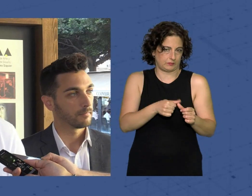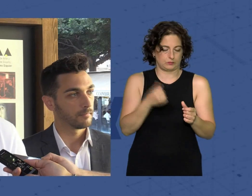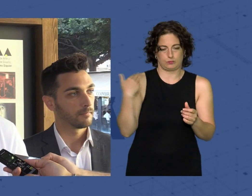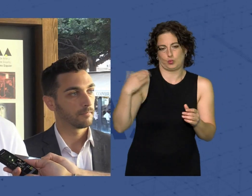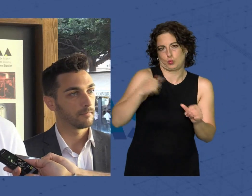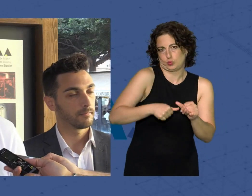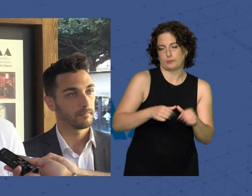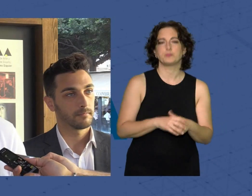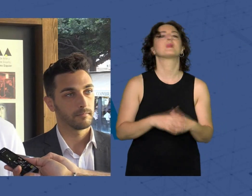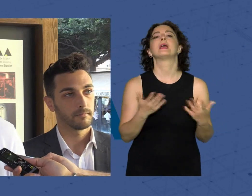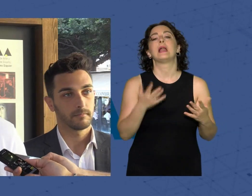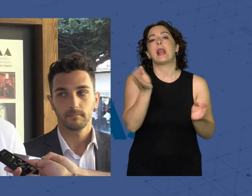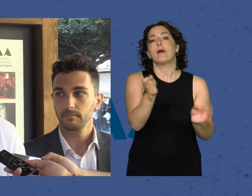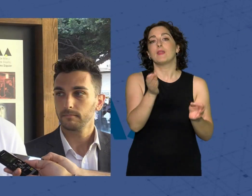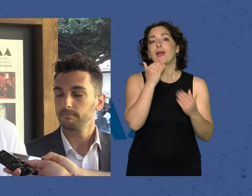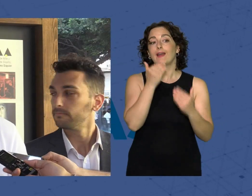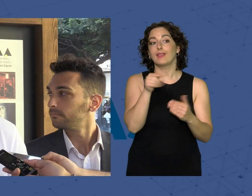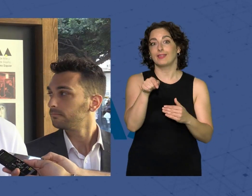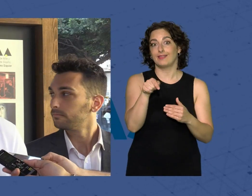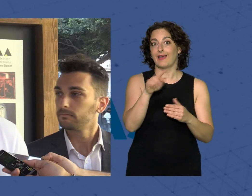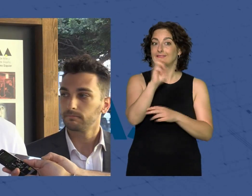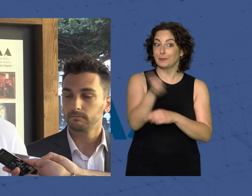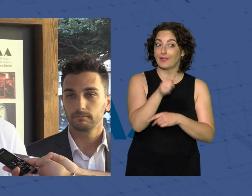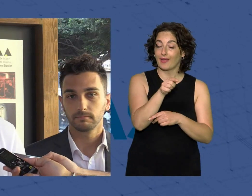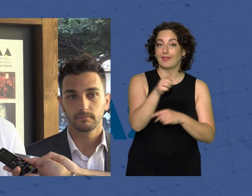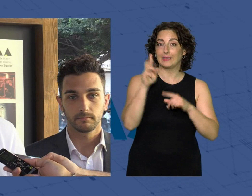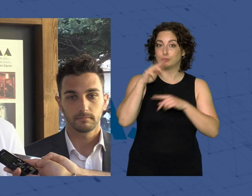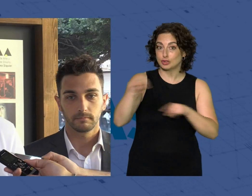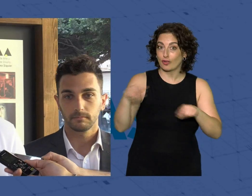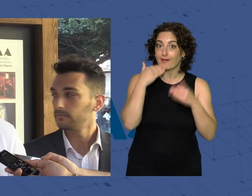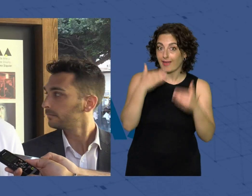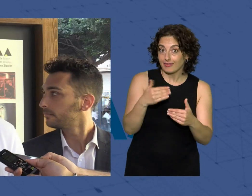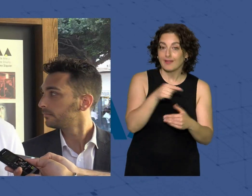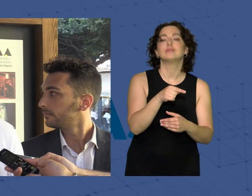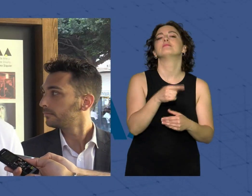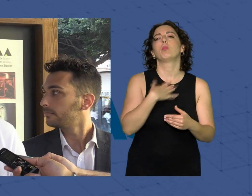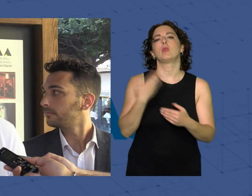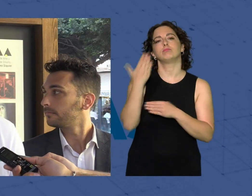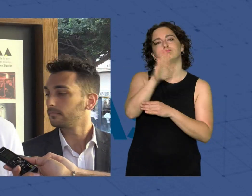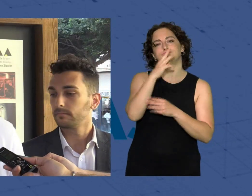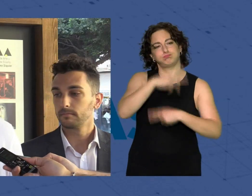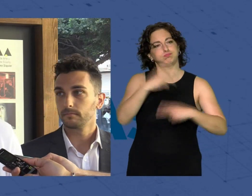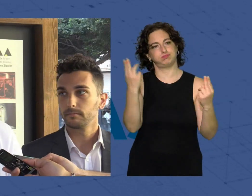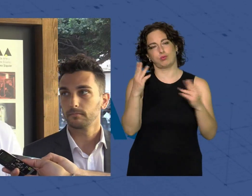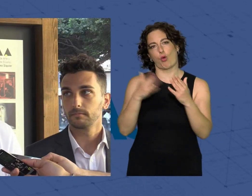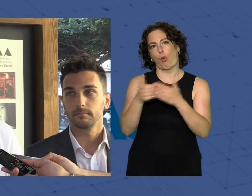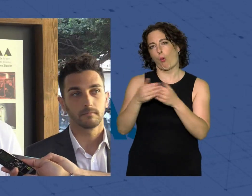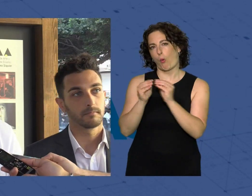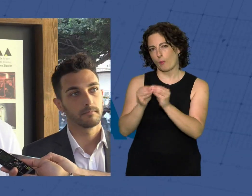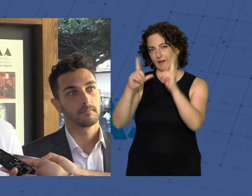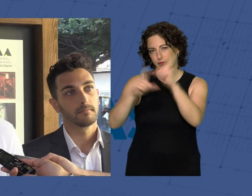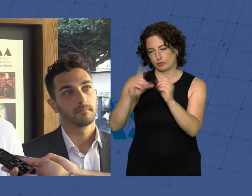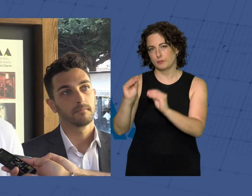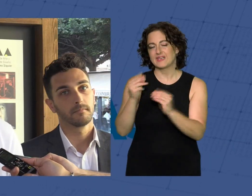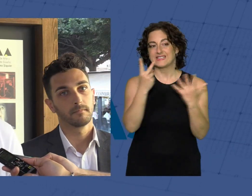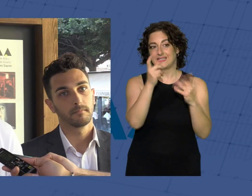promociones y que la verdad, gracias a este tipo de actividades, a estas exposiciones, pues pueden dar a conocer su obra. Se trata ya de siete fotógrafos